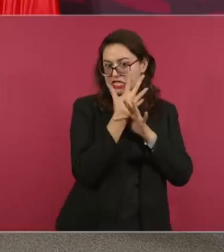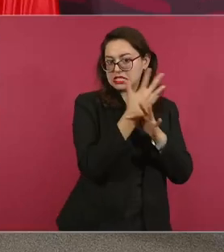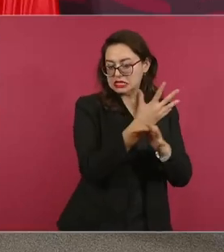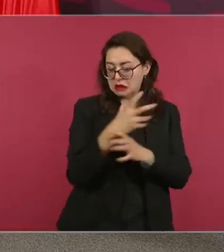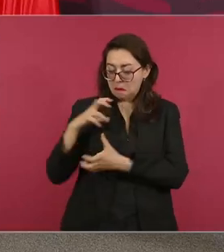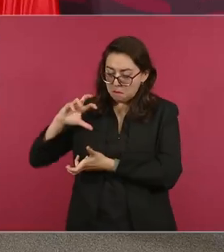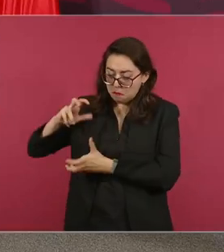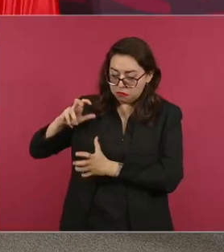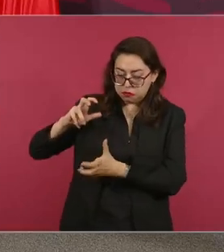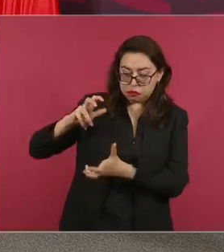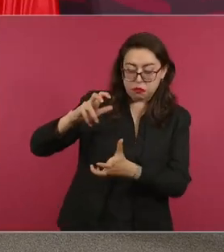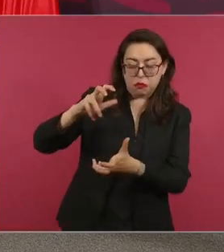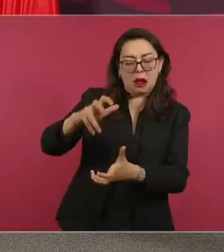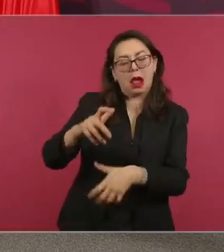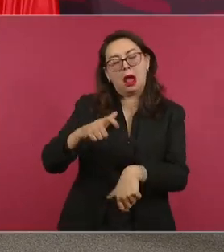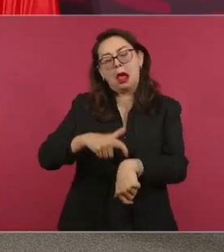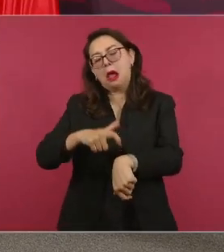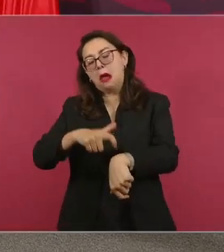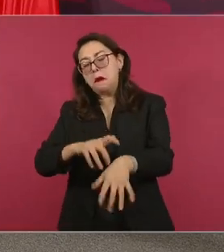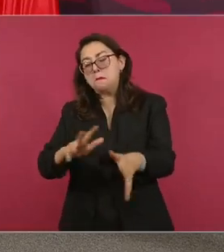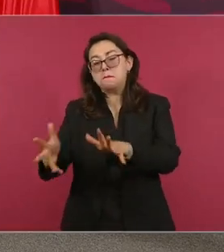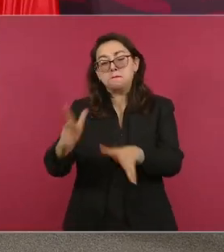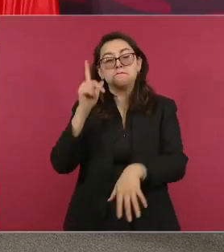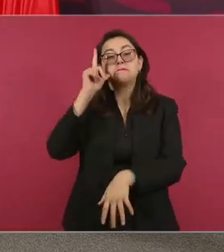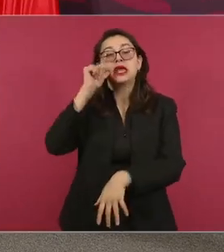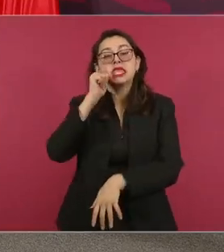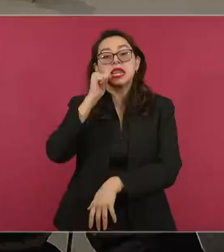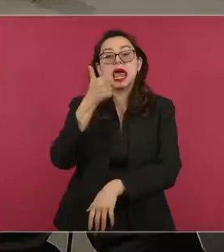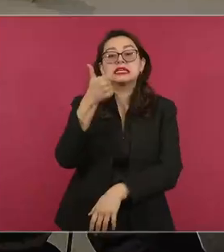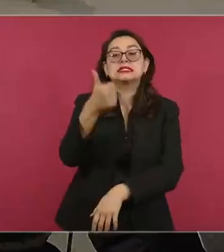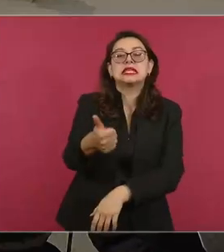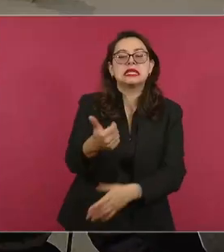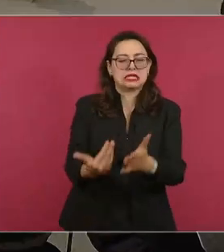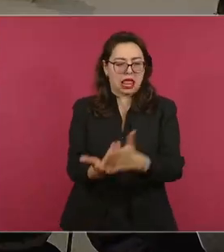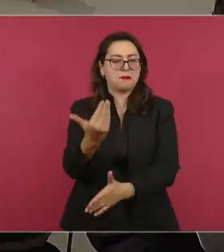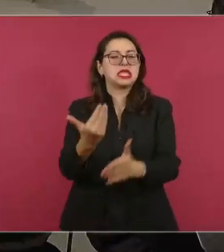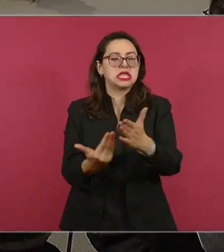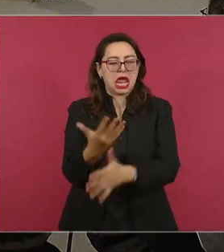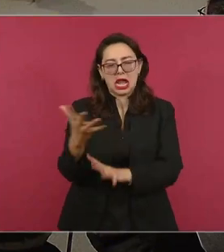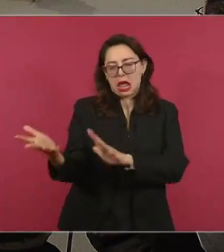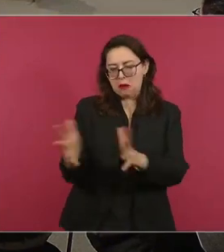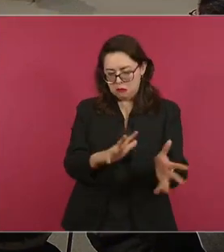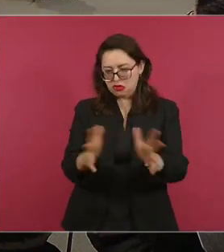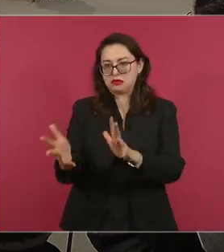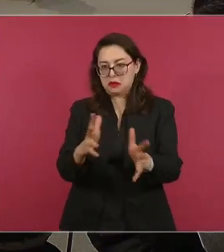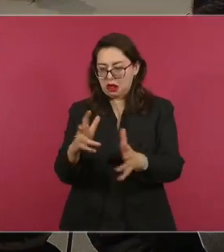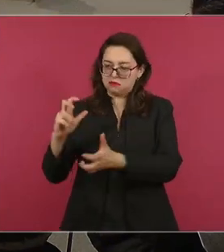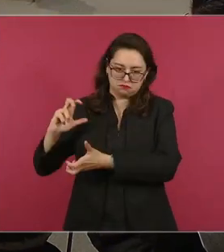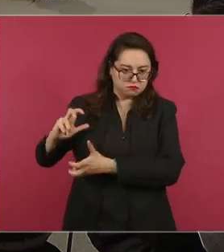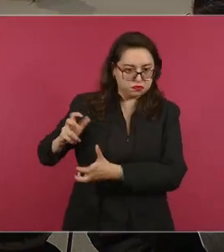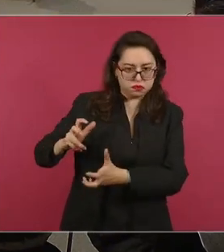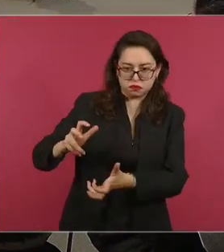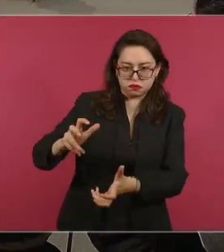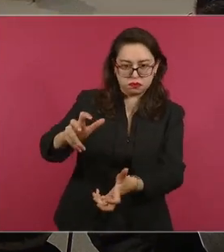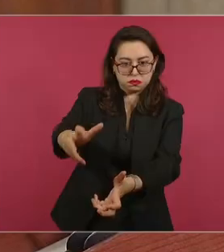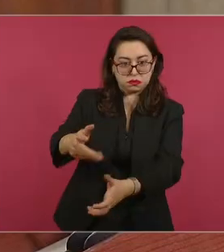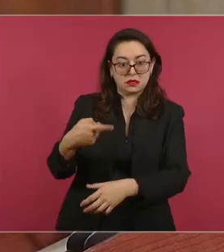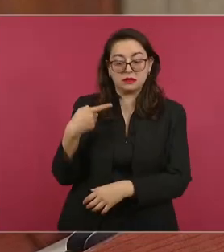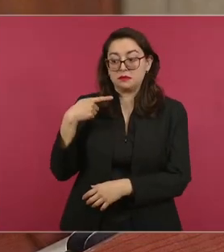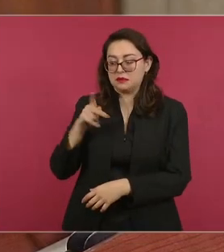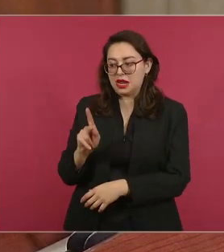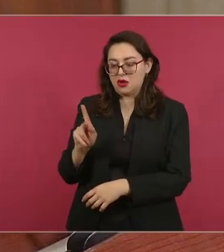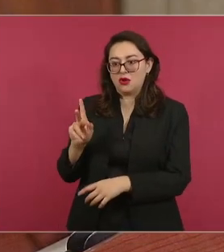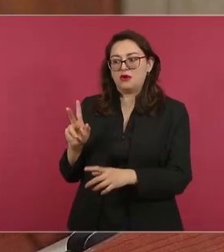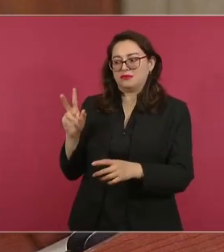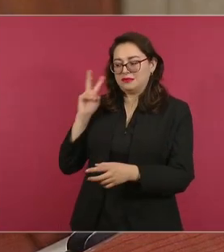las 4 de la mañana y 6 de la mañana podía impactar en las inmediaciones de Acapulco, Guerrero. Sin embargo, vemos el cono de